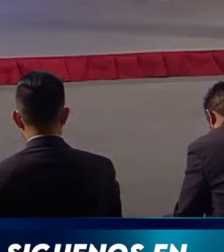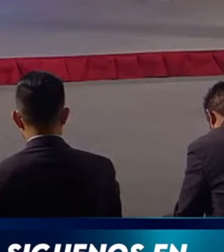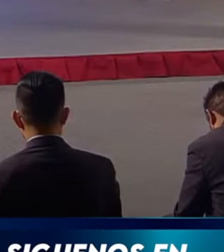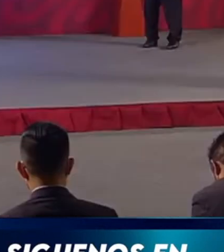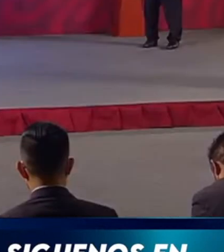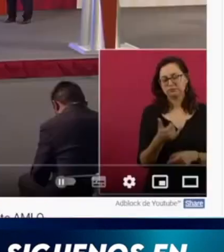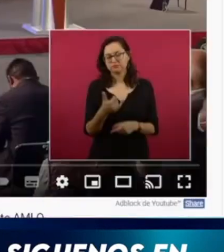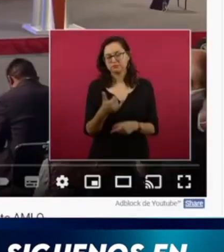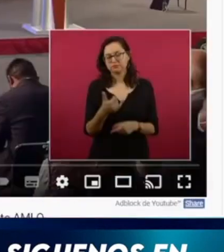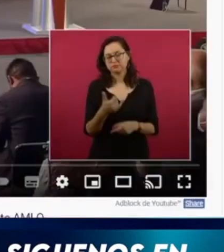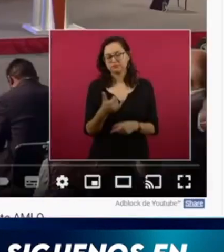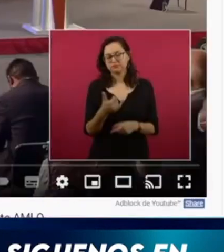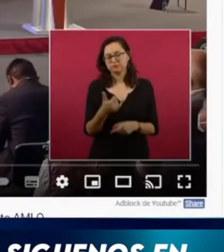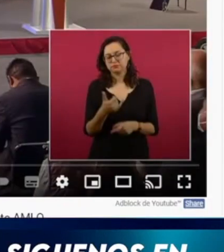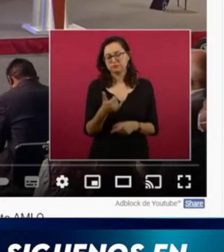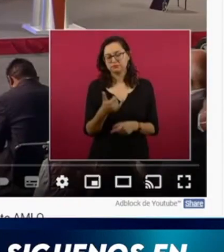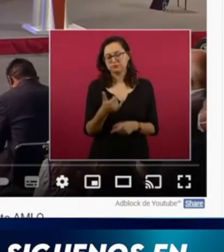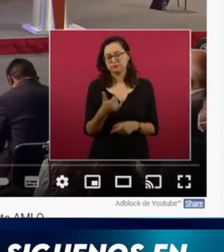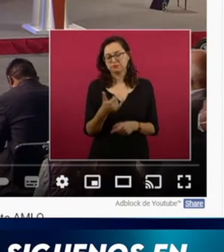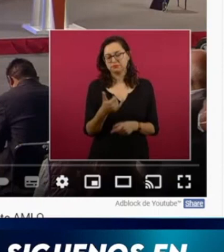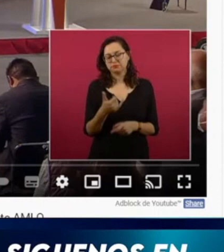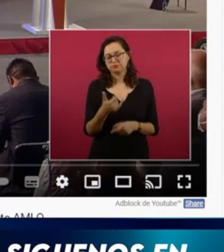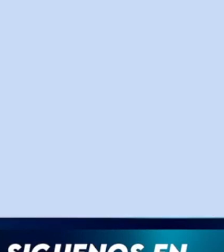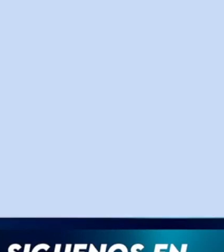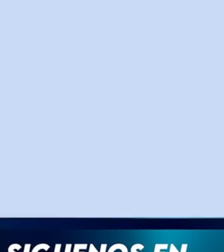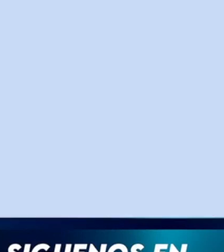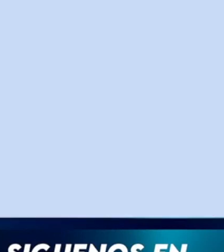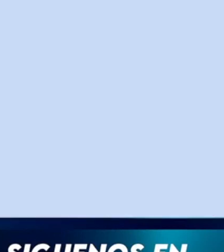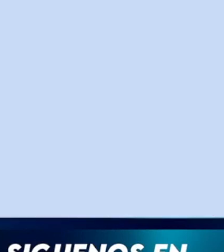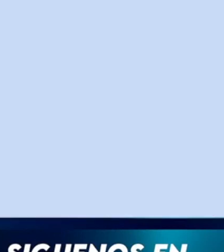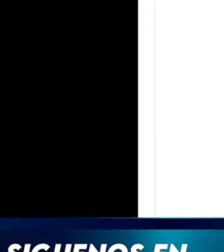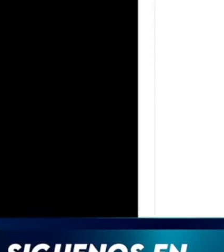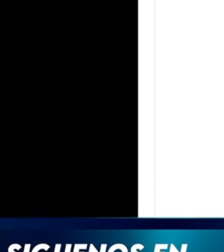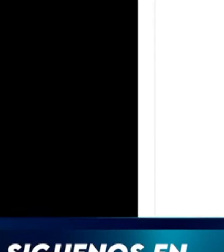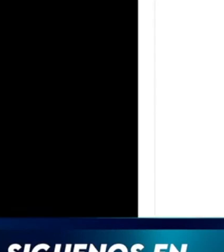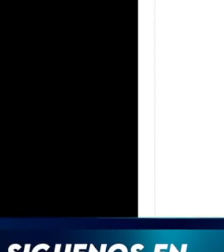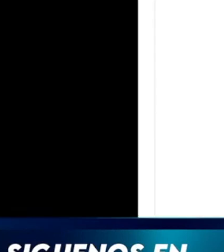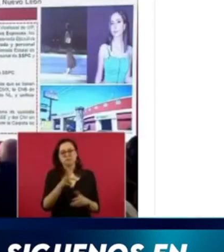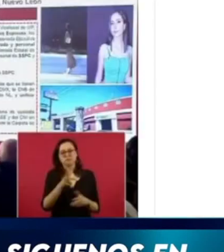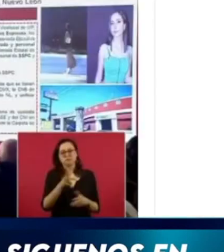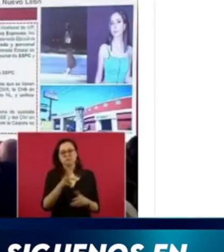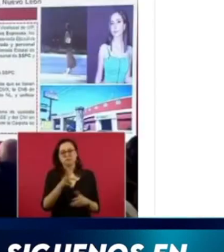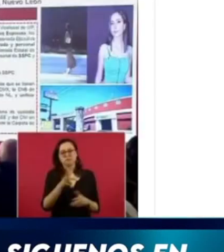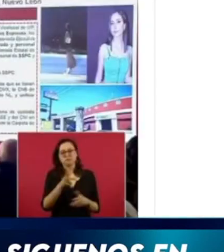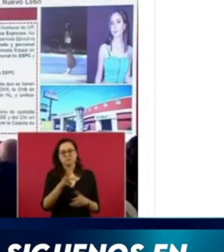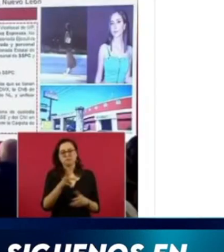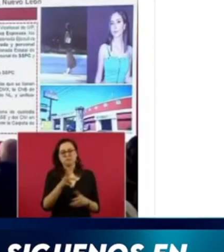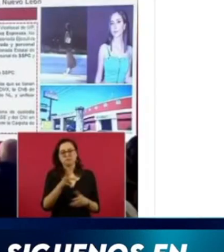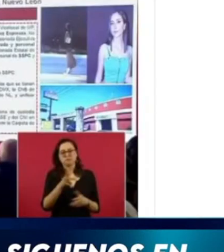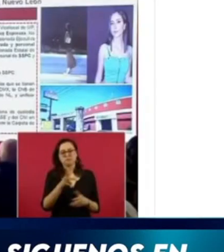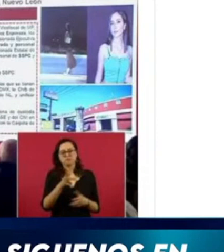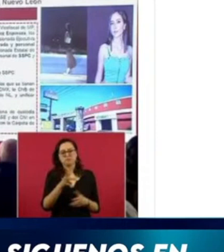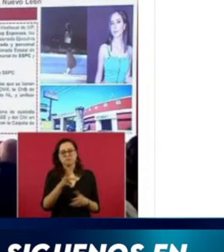autopsia, quieran o no quieran los la fiscal, las autoridades o el gobernador de Nuevo León. Aquí tenemos